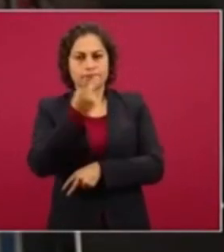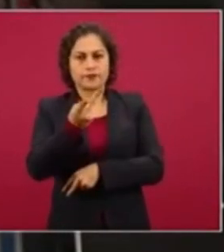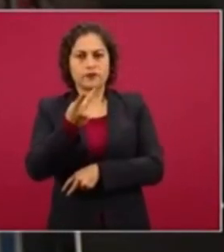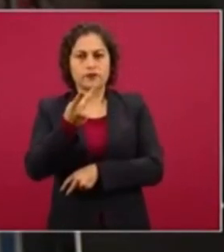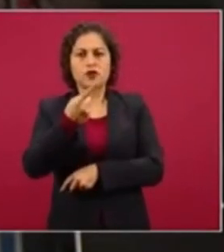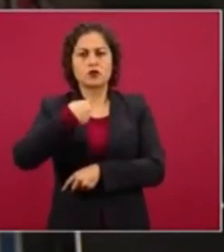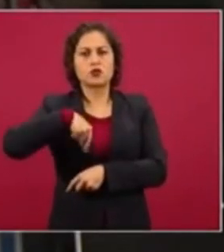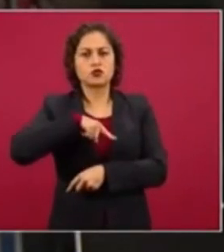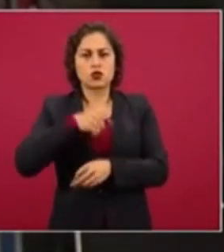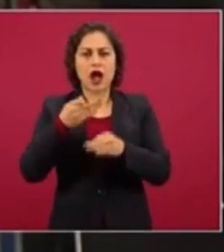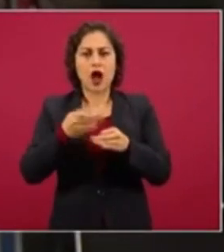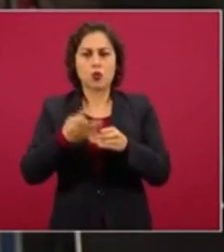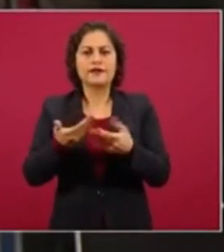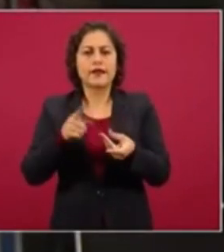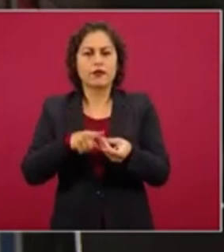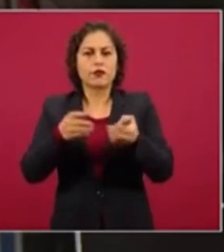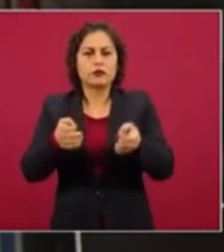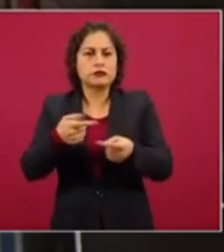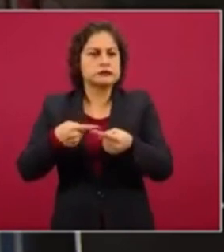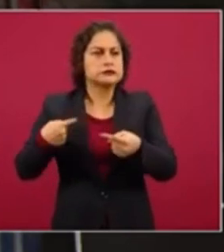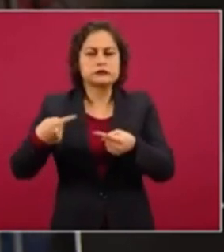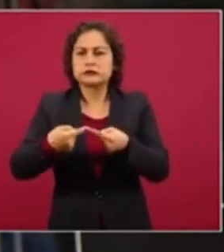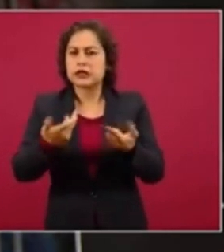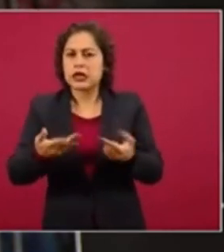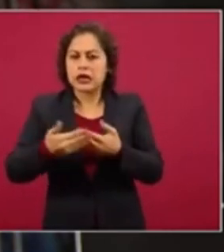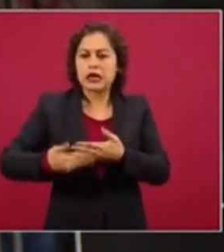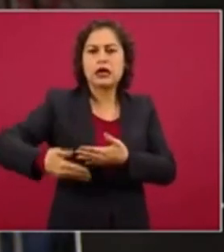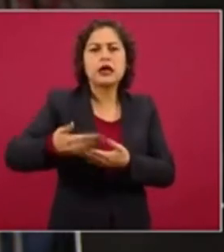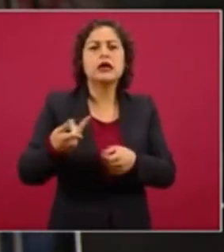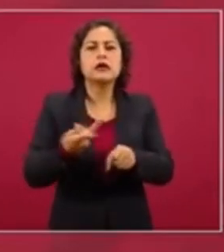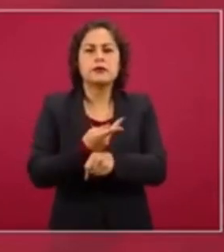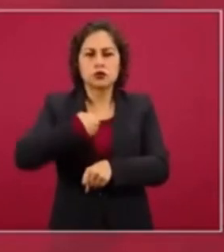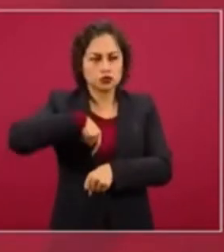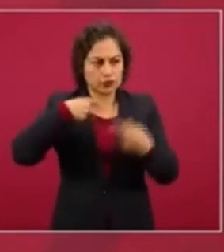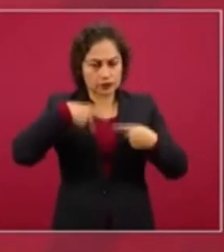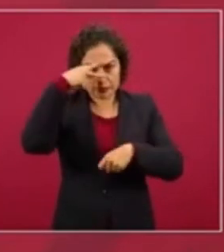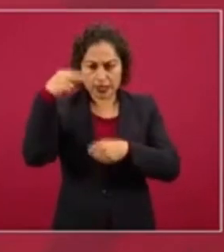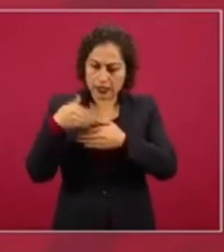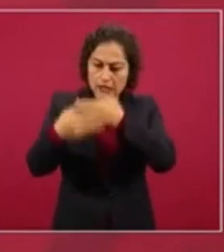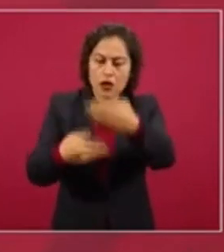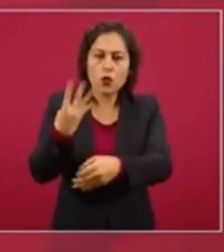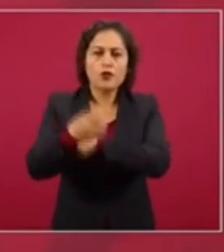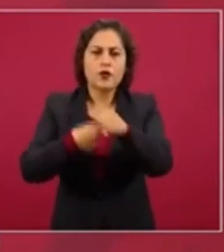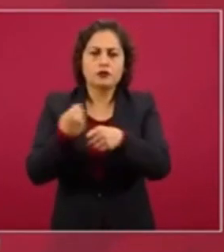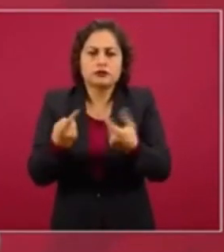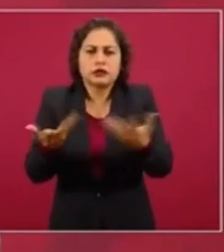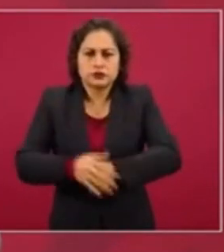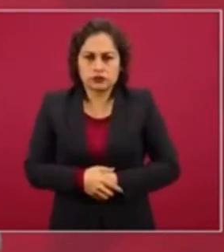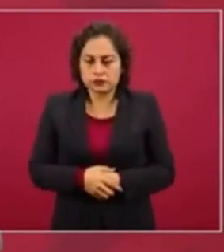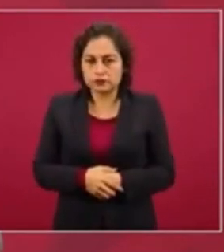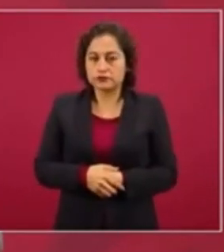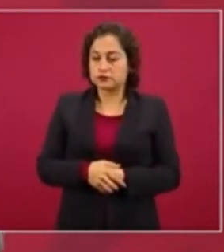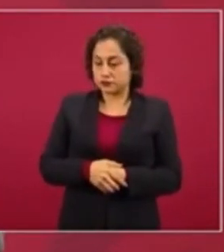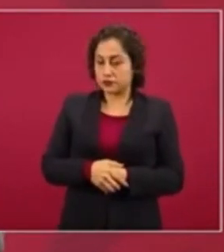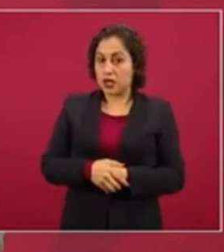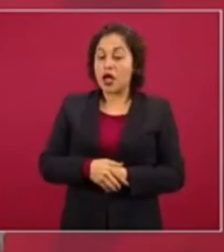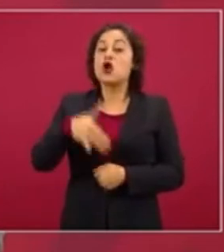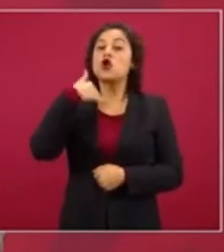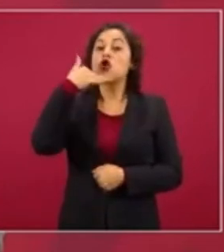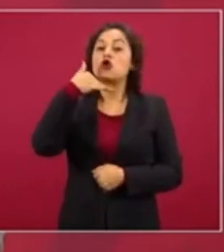dónde vamos? ¿Y qué debemos de hacer los mexicanos los próximos 4 años? Seguir combatiendo la